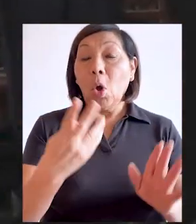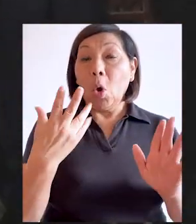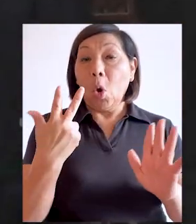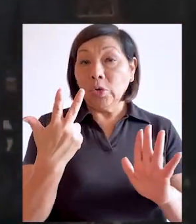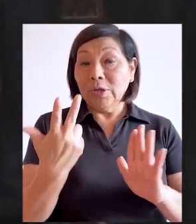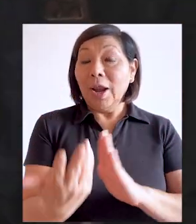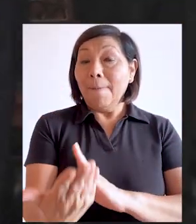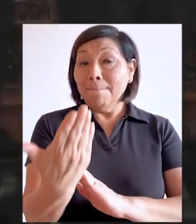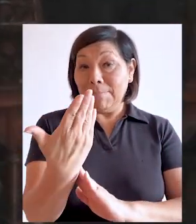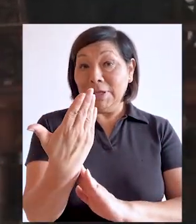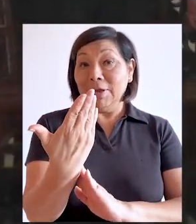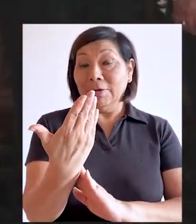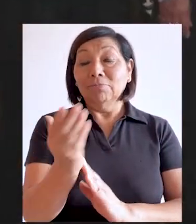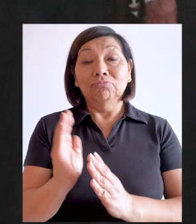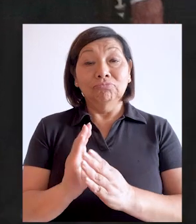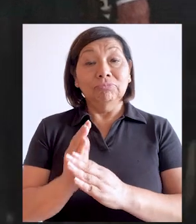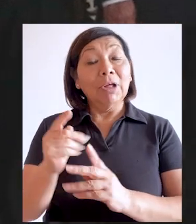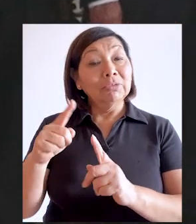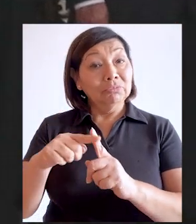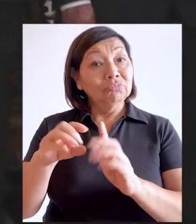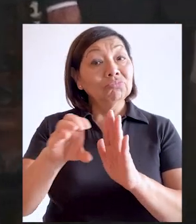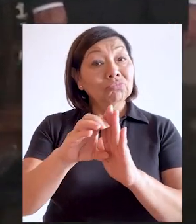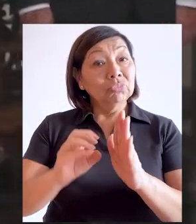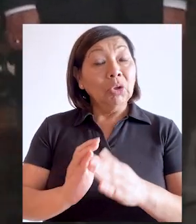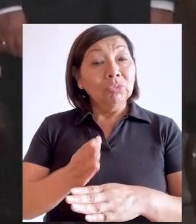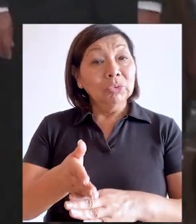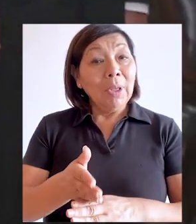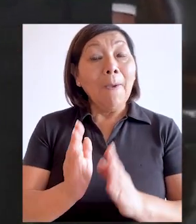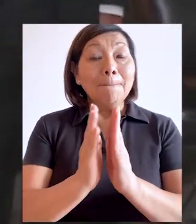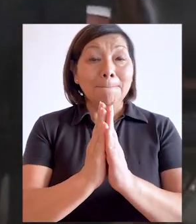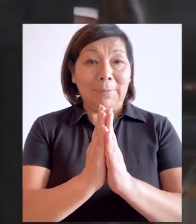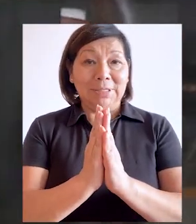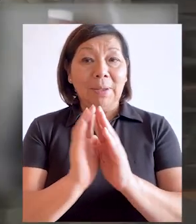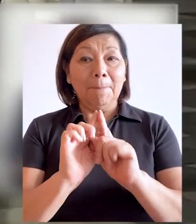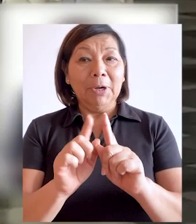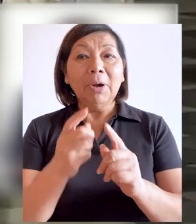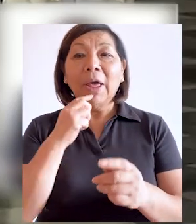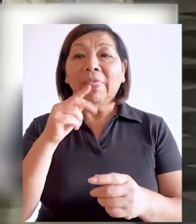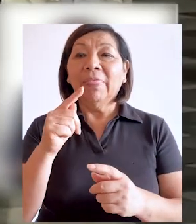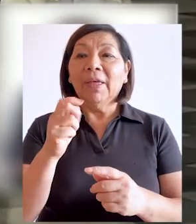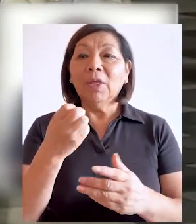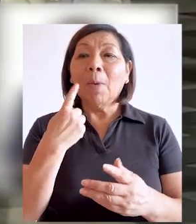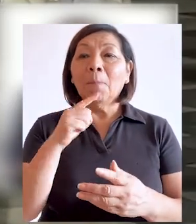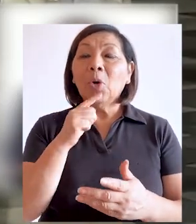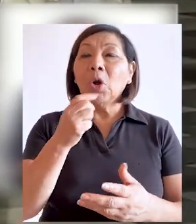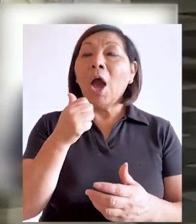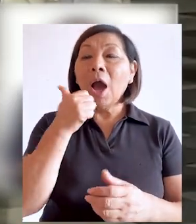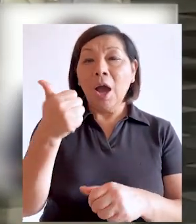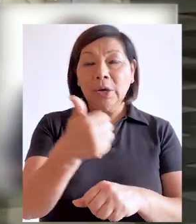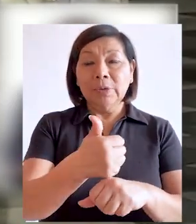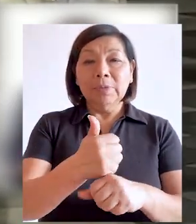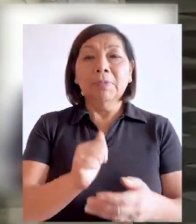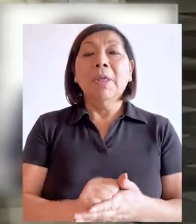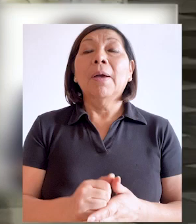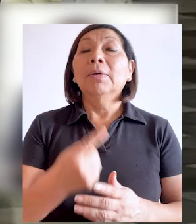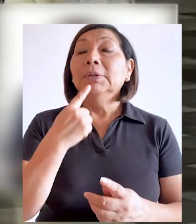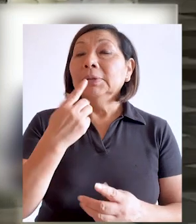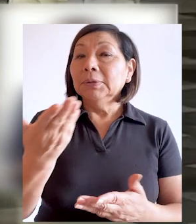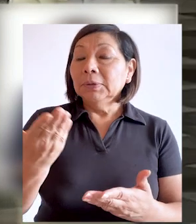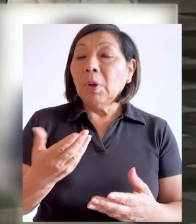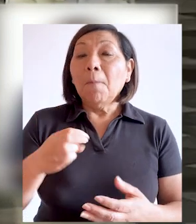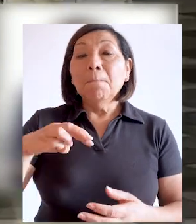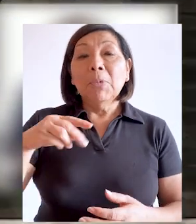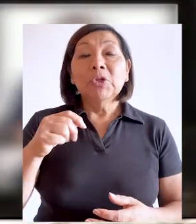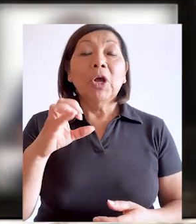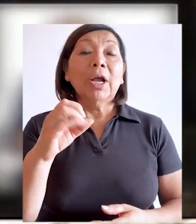de julio, a las 8 de la mañana, los magistrados del TC estuvieron en la tradicional misa solemne y Te Deum, oficiada por el arzobispo de Lima y